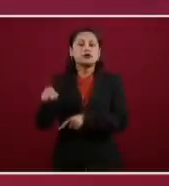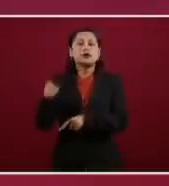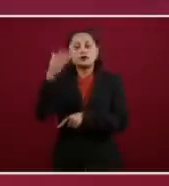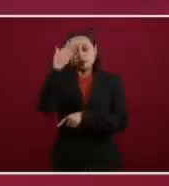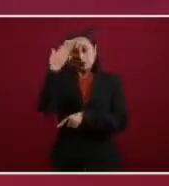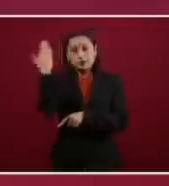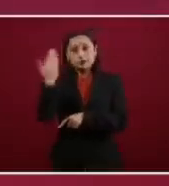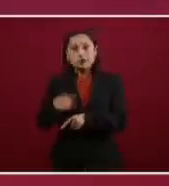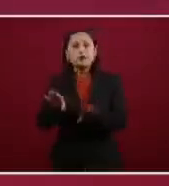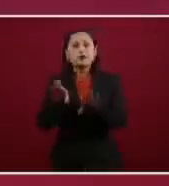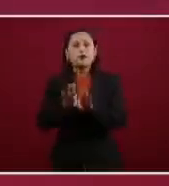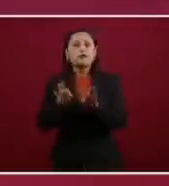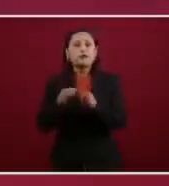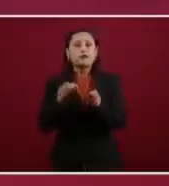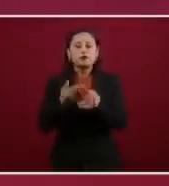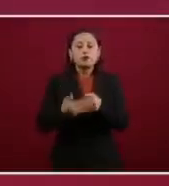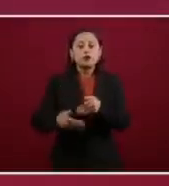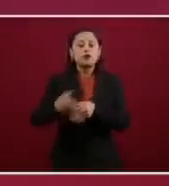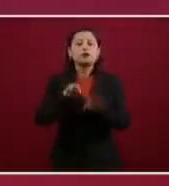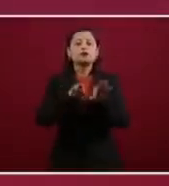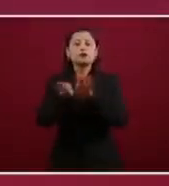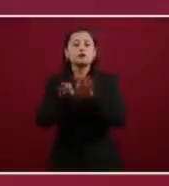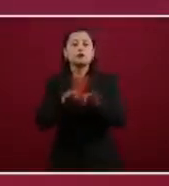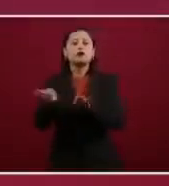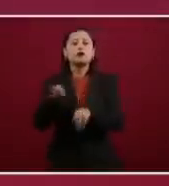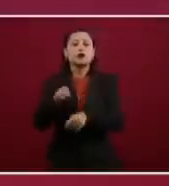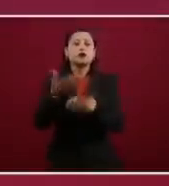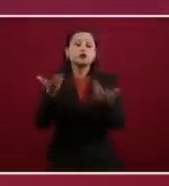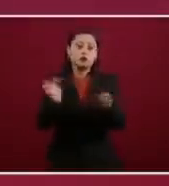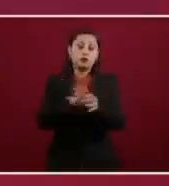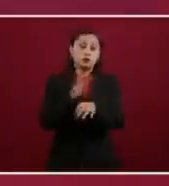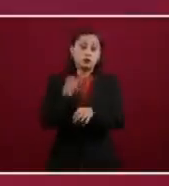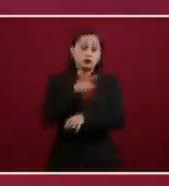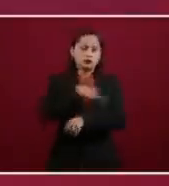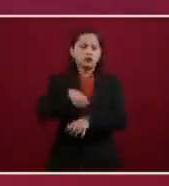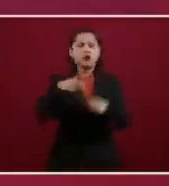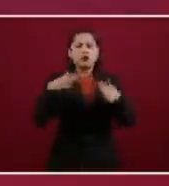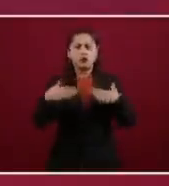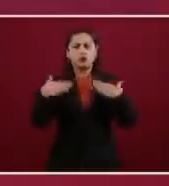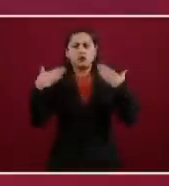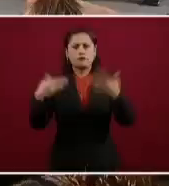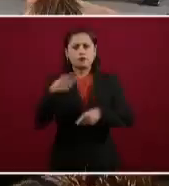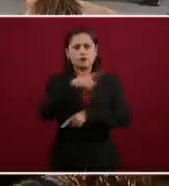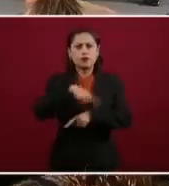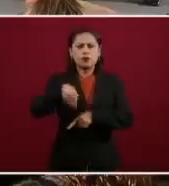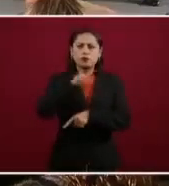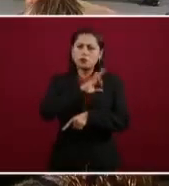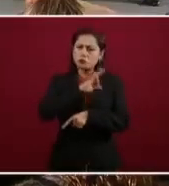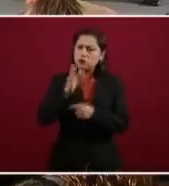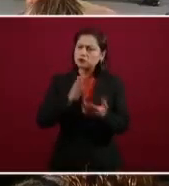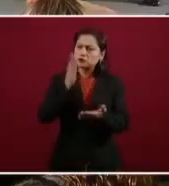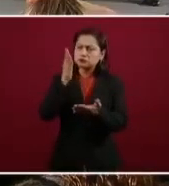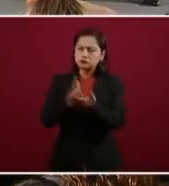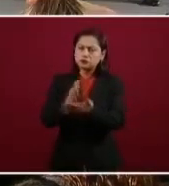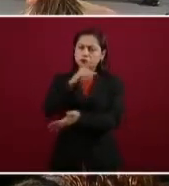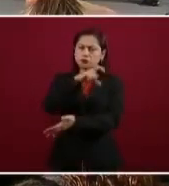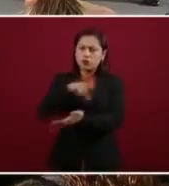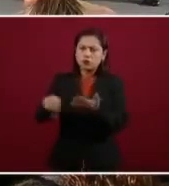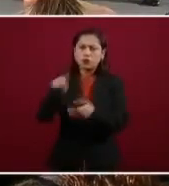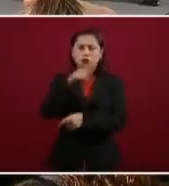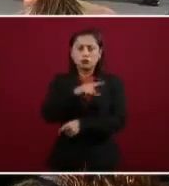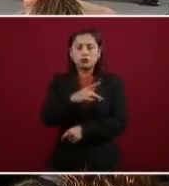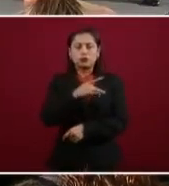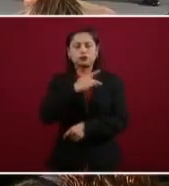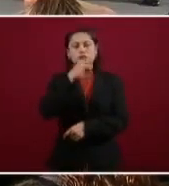que en el trabajo que hagan los consumidores con un consumo responsable con las preguntas de si realmente lo necesita si